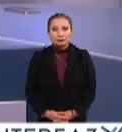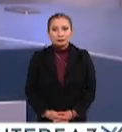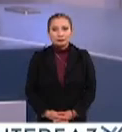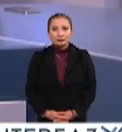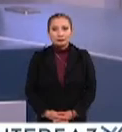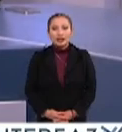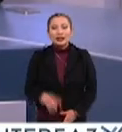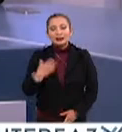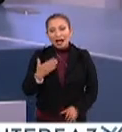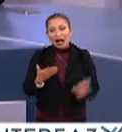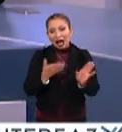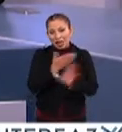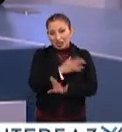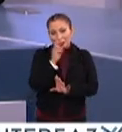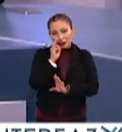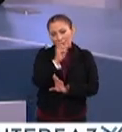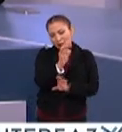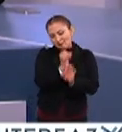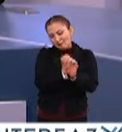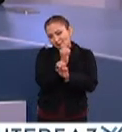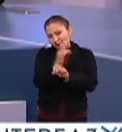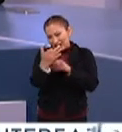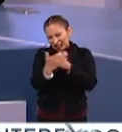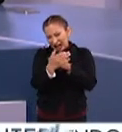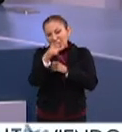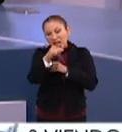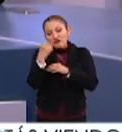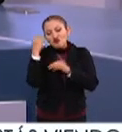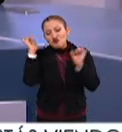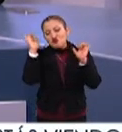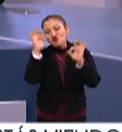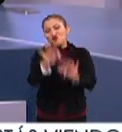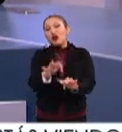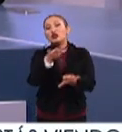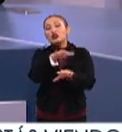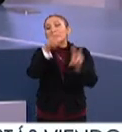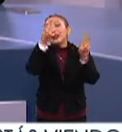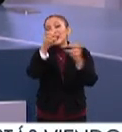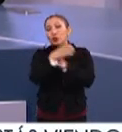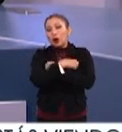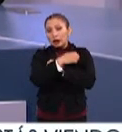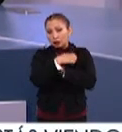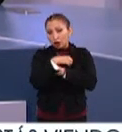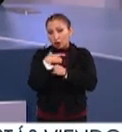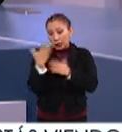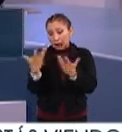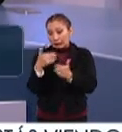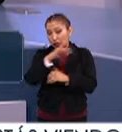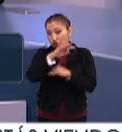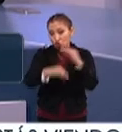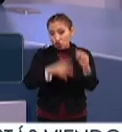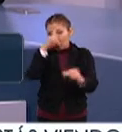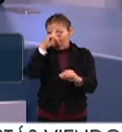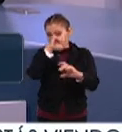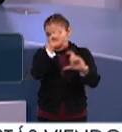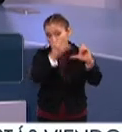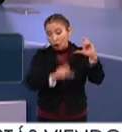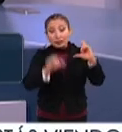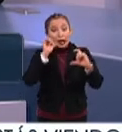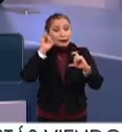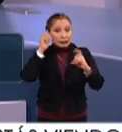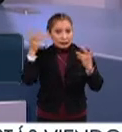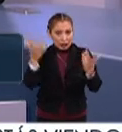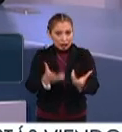Y le hemos venido dando una cobertura muy cercana a los foros sobre educación que se están llevando en todo el país. Y ayer se